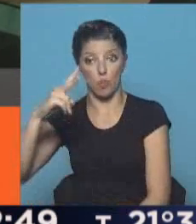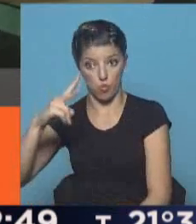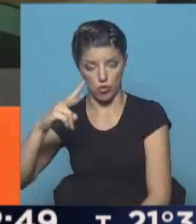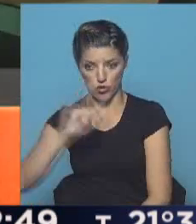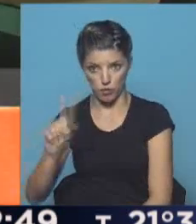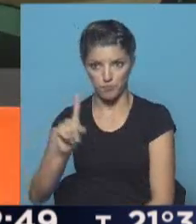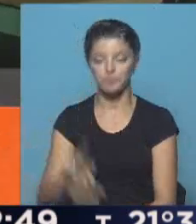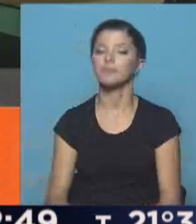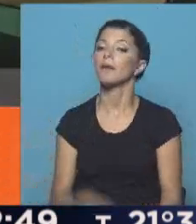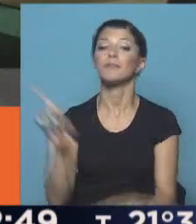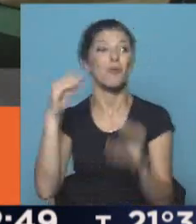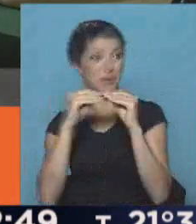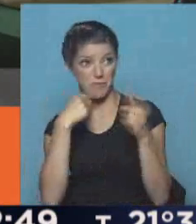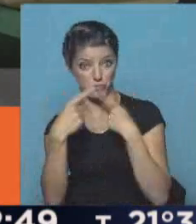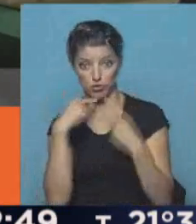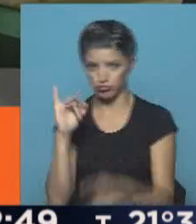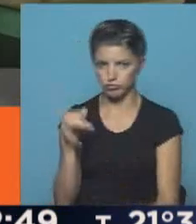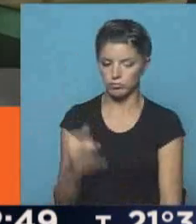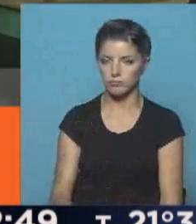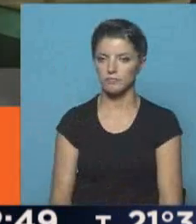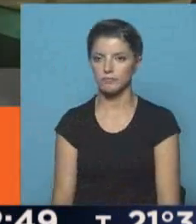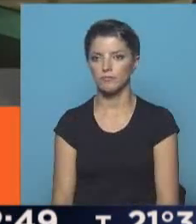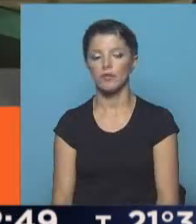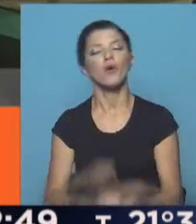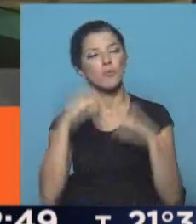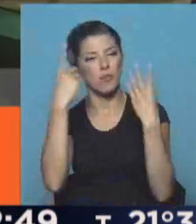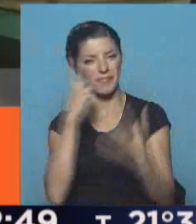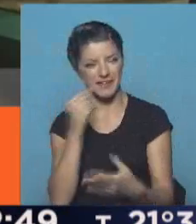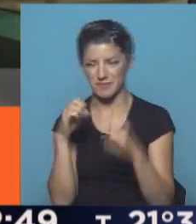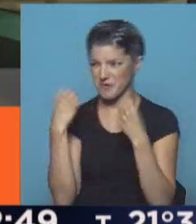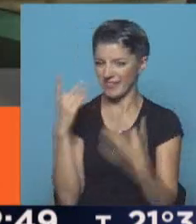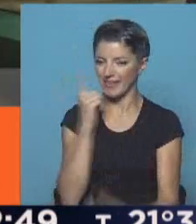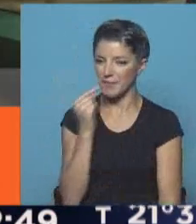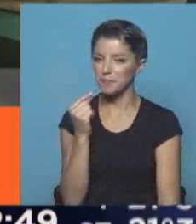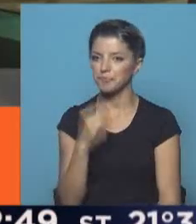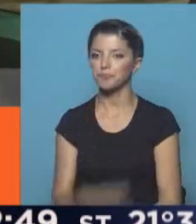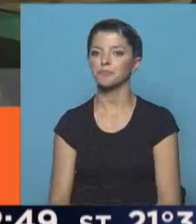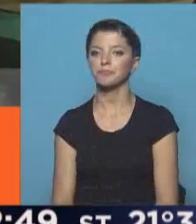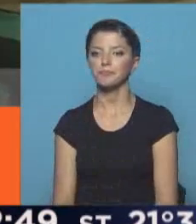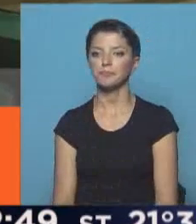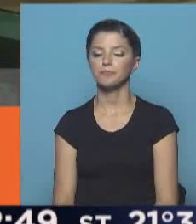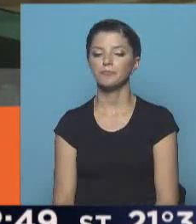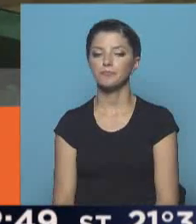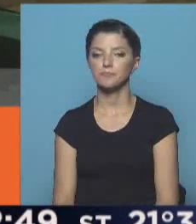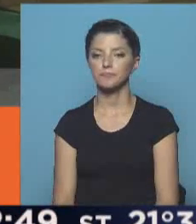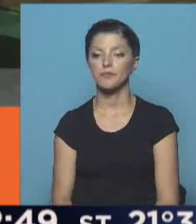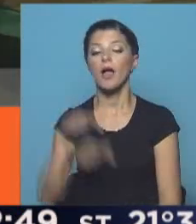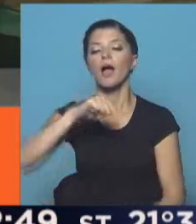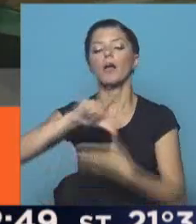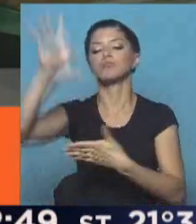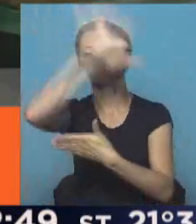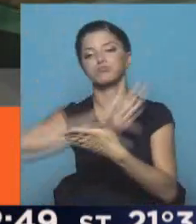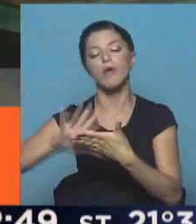compañeros te hagan preguntas. Buenos días, Andrés. Buenos días. A ver, en la región hay diferentes posiciones